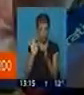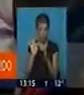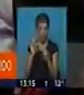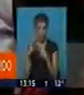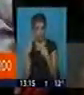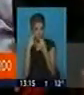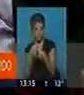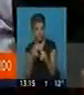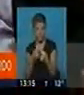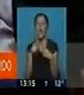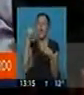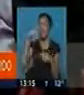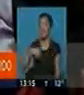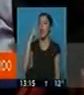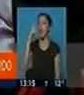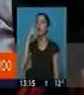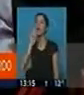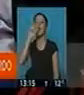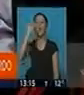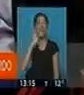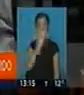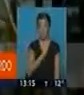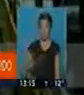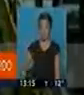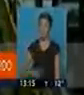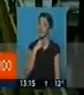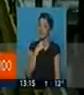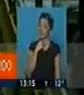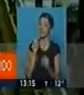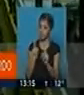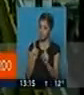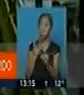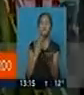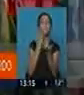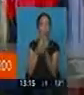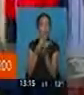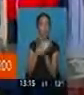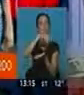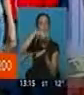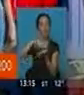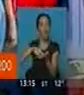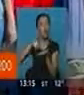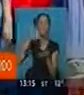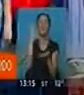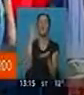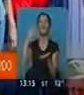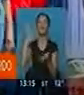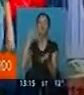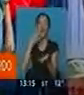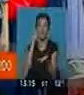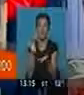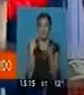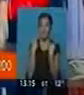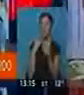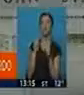Ahora, Cartes pretende devolverles el favor, pidiendo que se aplique el protocolo de Ushuaia y se suspenda a Venezuela